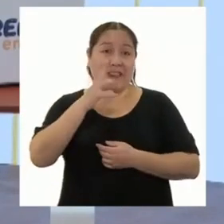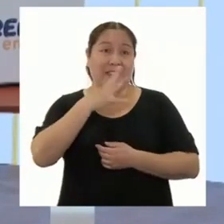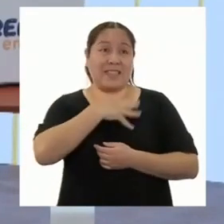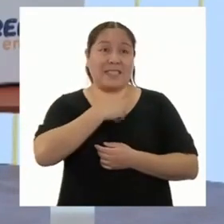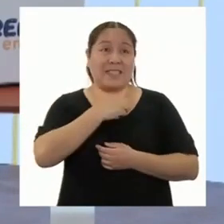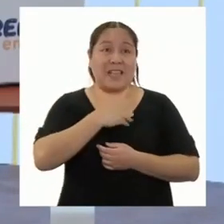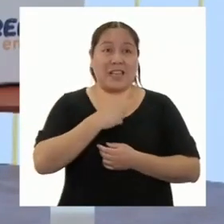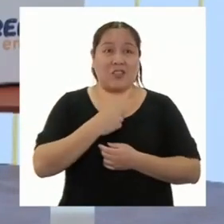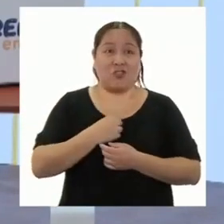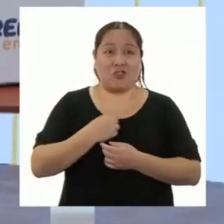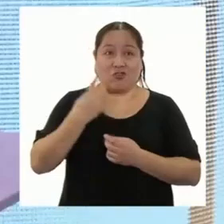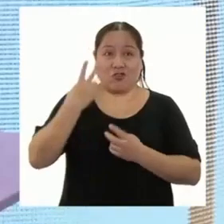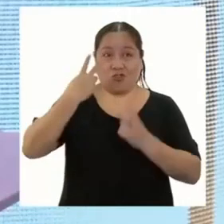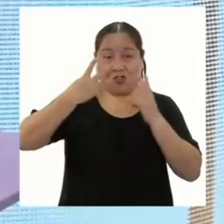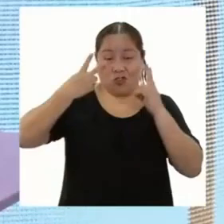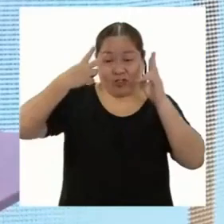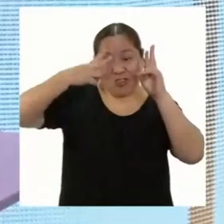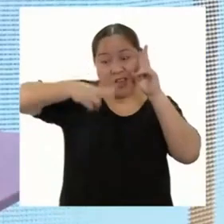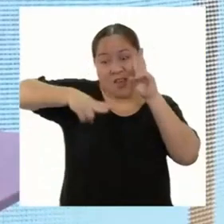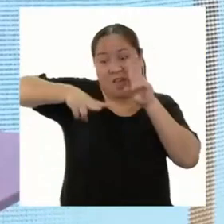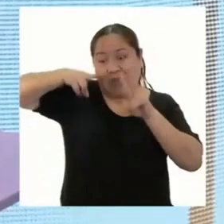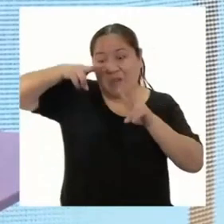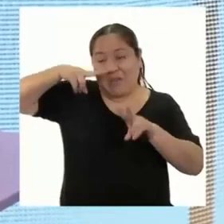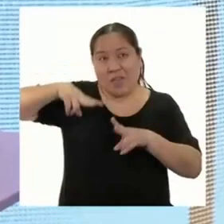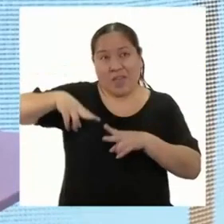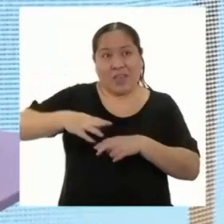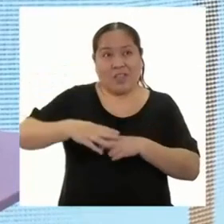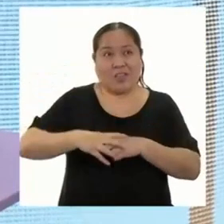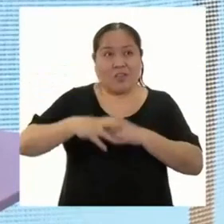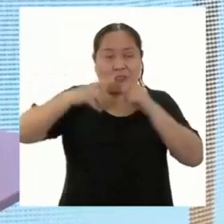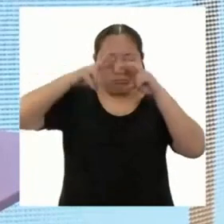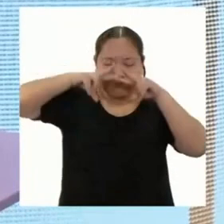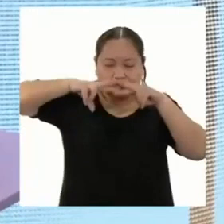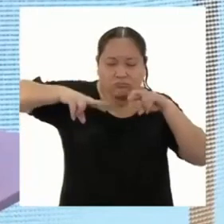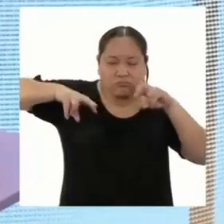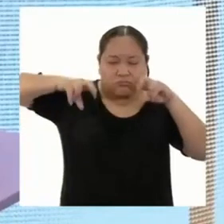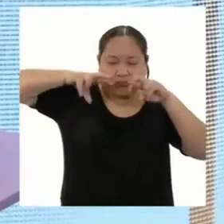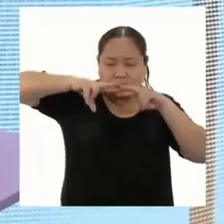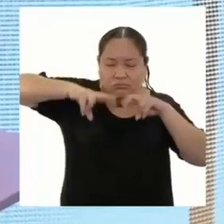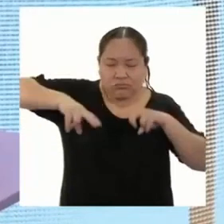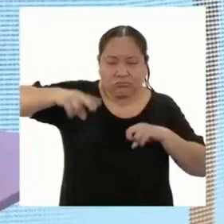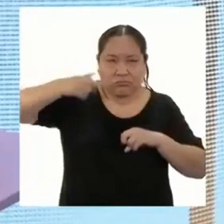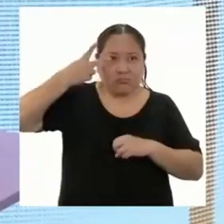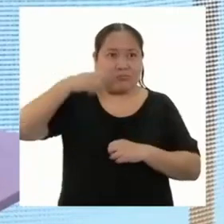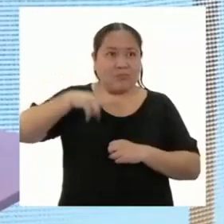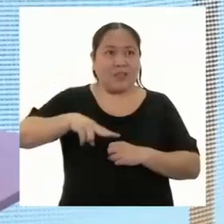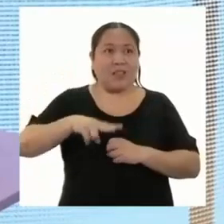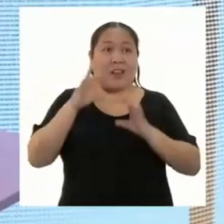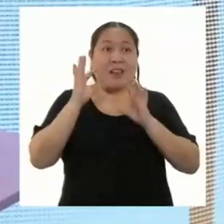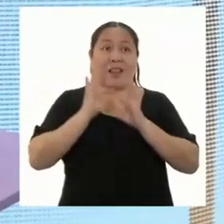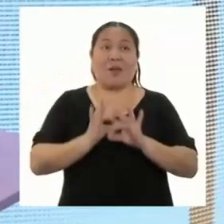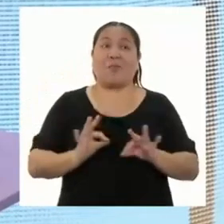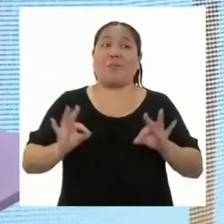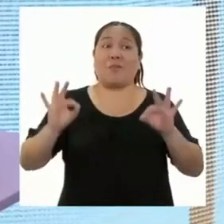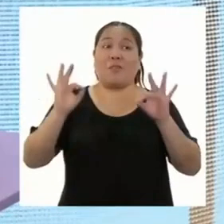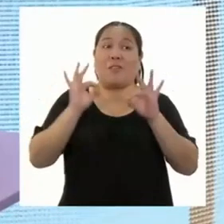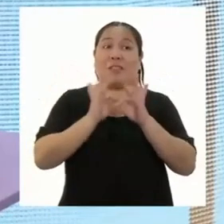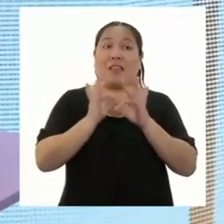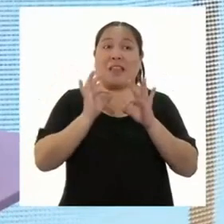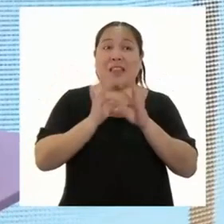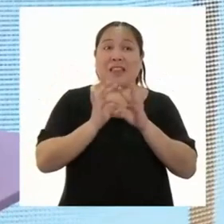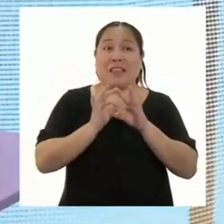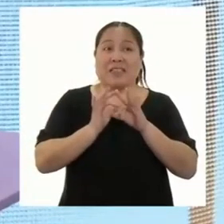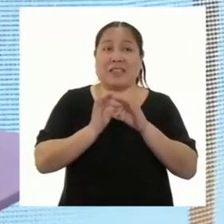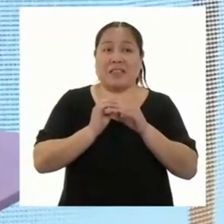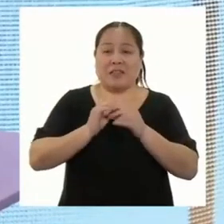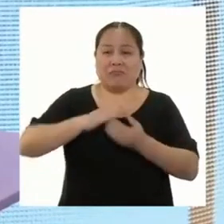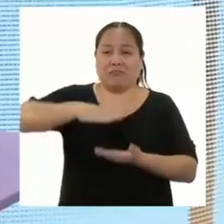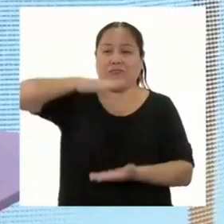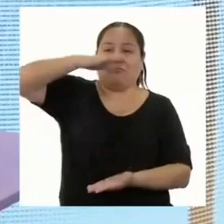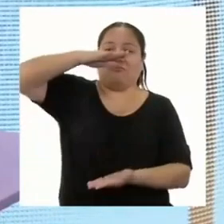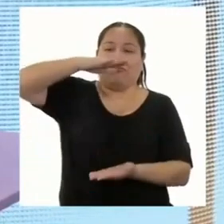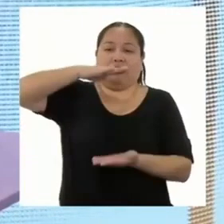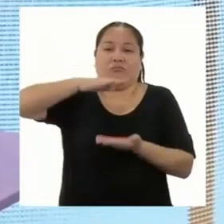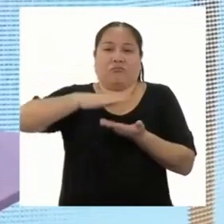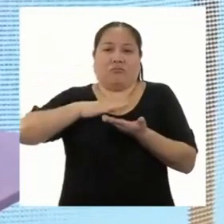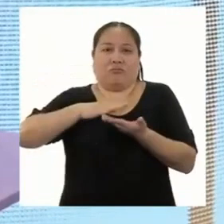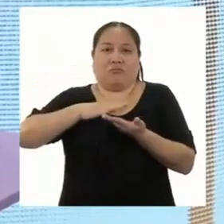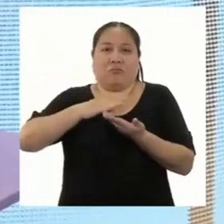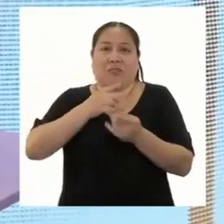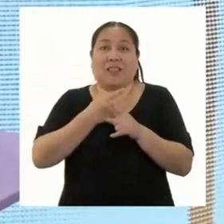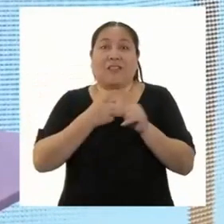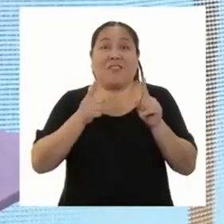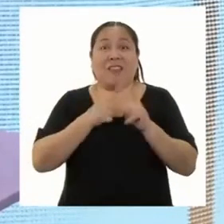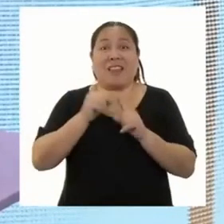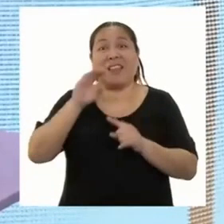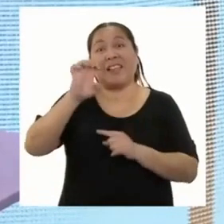estaba mirando y analizando y notando lo importante que son las dimensiones de los objetos y las